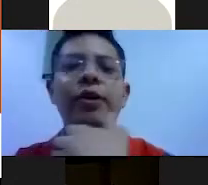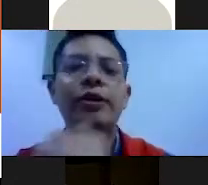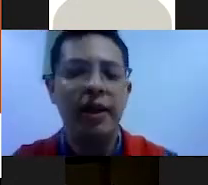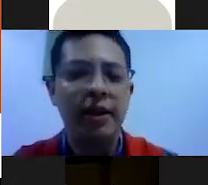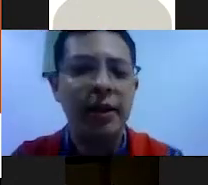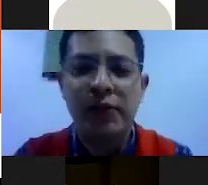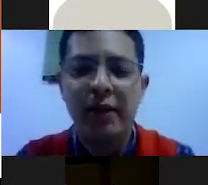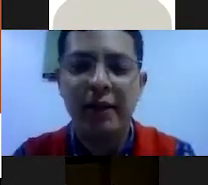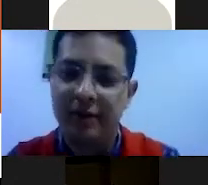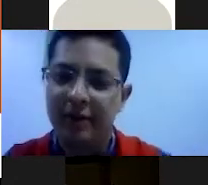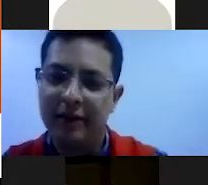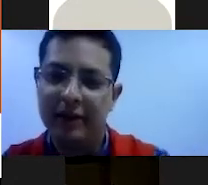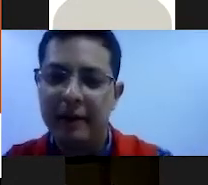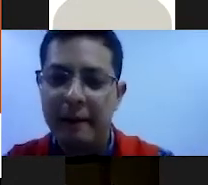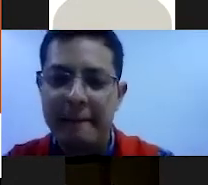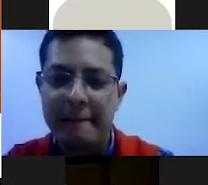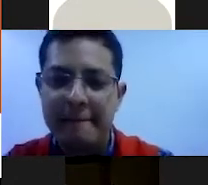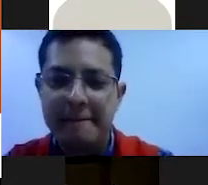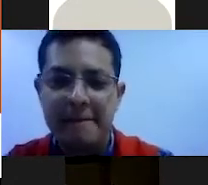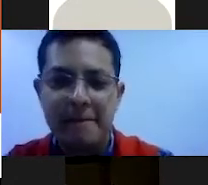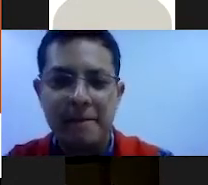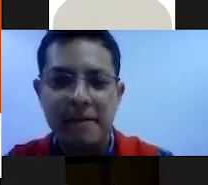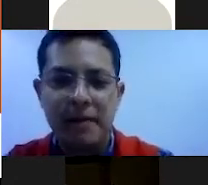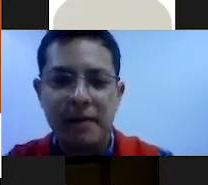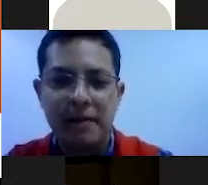¿O qué dudas podrían tener ustedes?